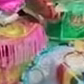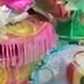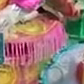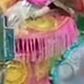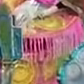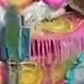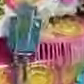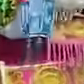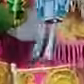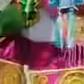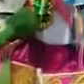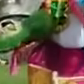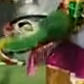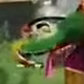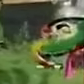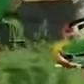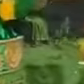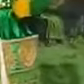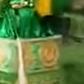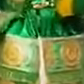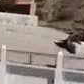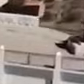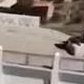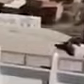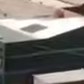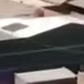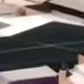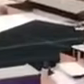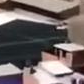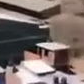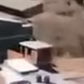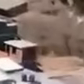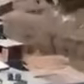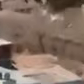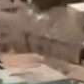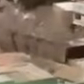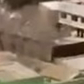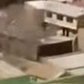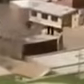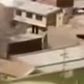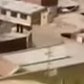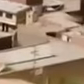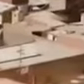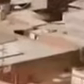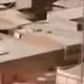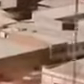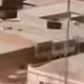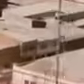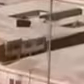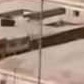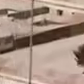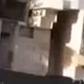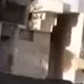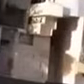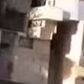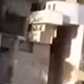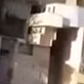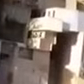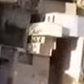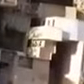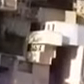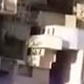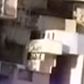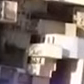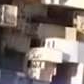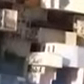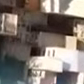que es Semilla. Ya fuimos a nuestra locación que fue Tupiza, viajamos a Tupiza, nosotros somos tupiceños. Y bueno, también